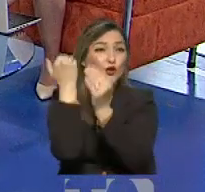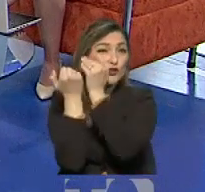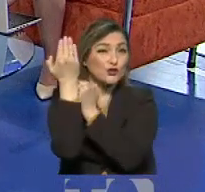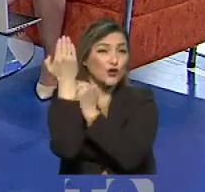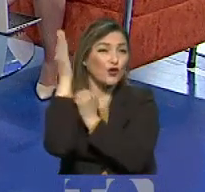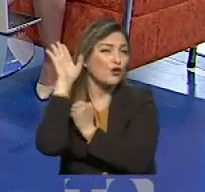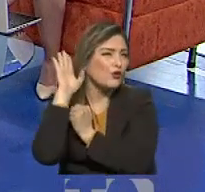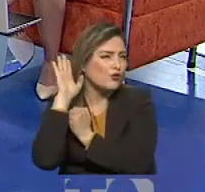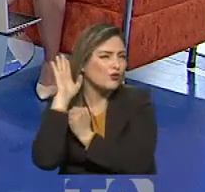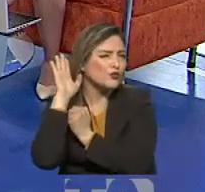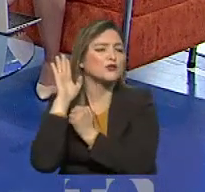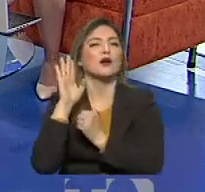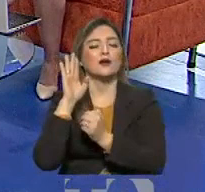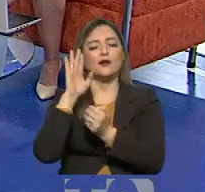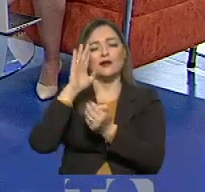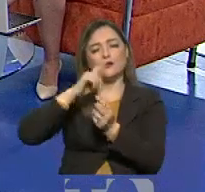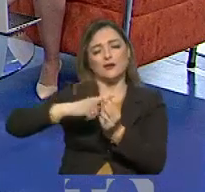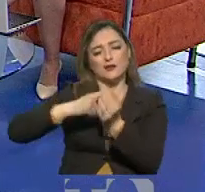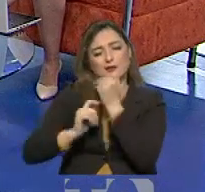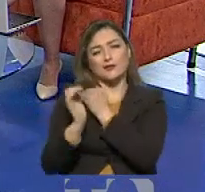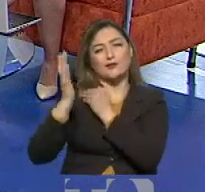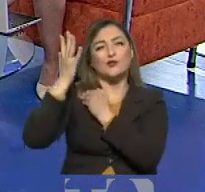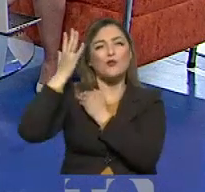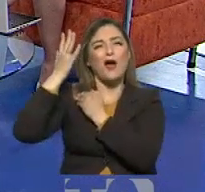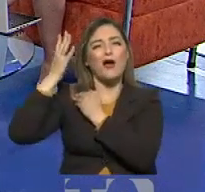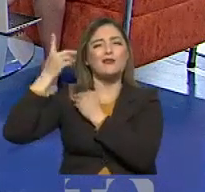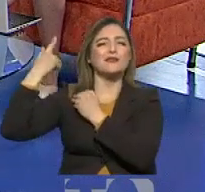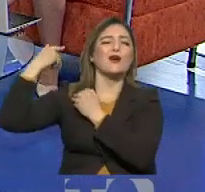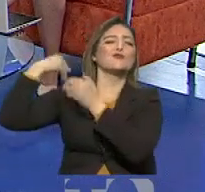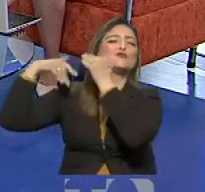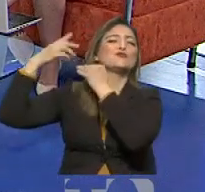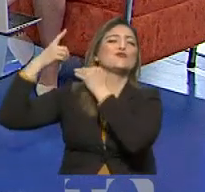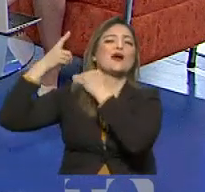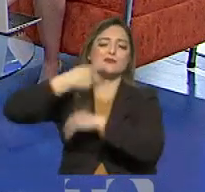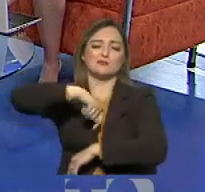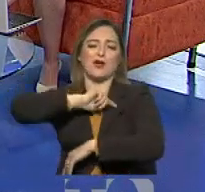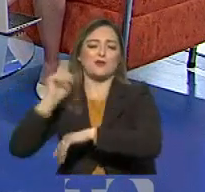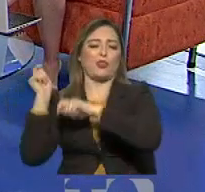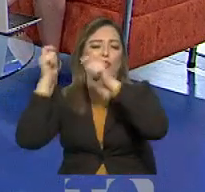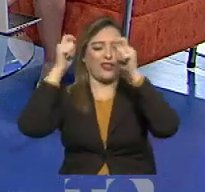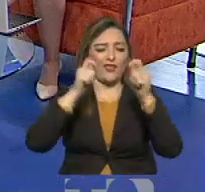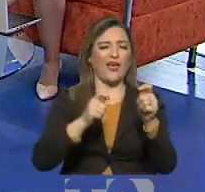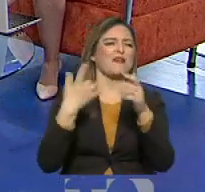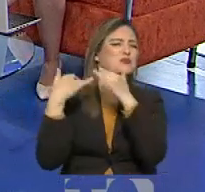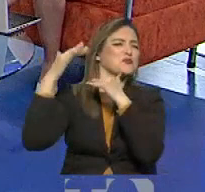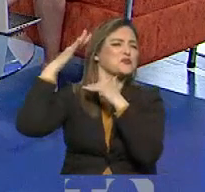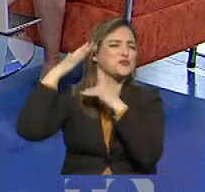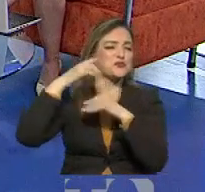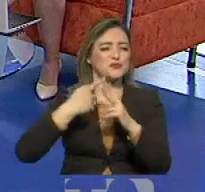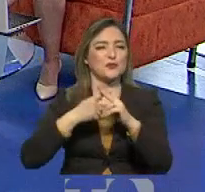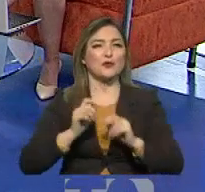poquito en este Quito colonial. Una maravilla, maravilla. Y nosotros tenemos ahí una invitación pendiente,